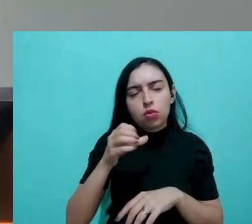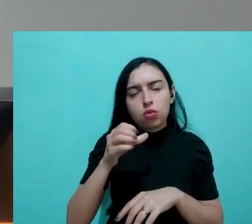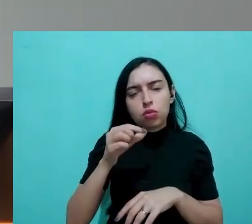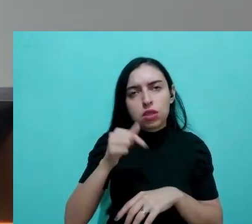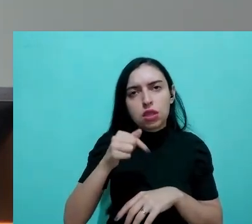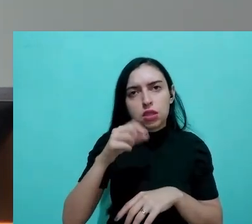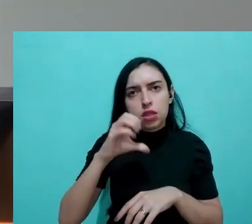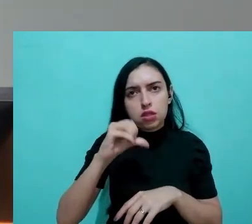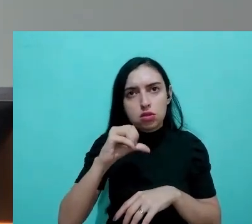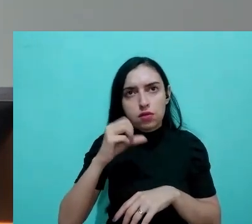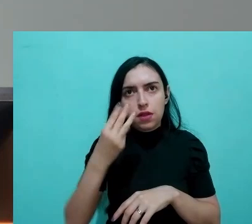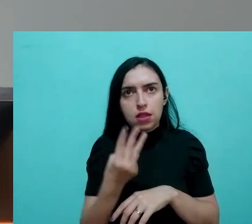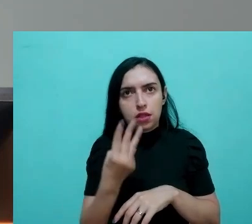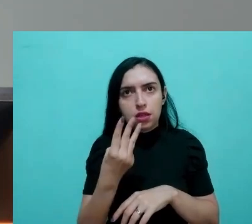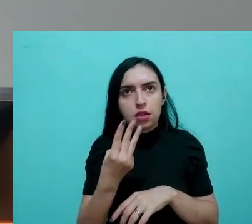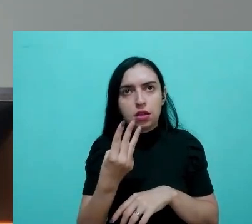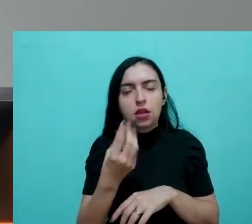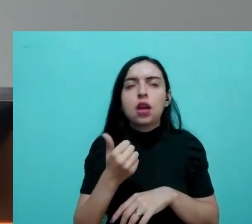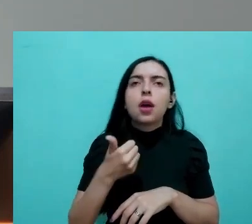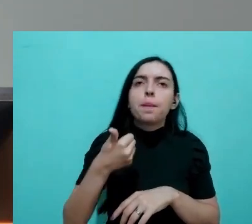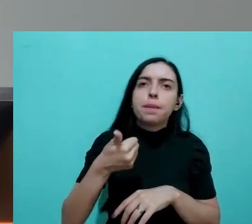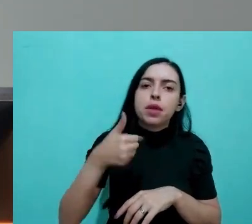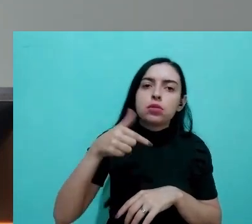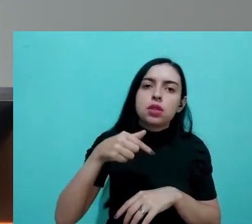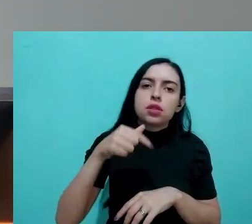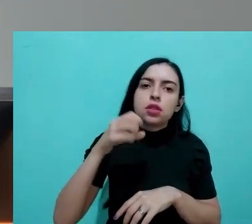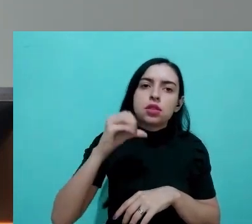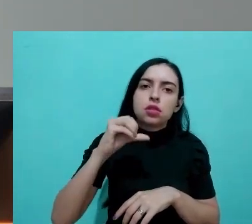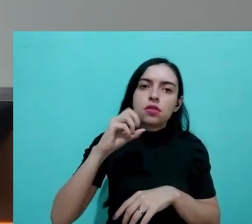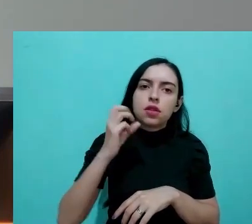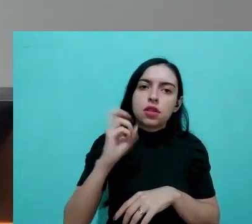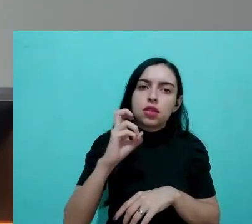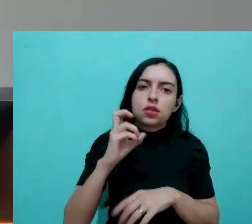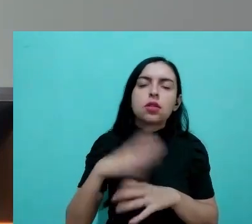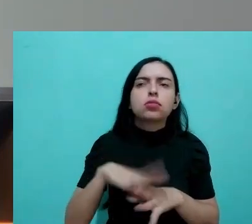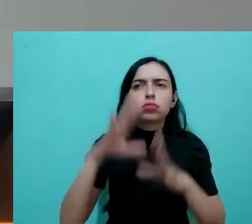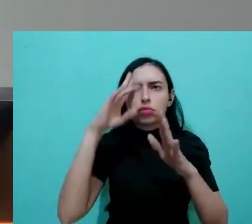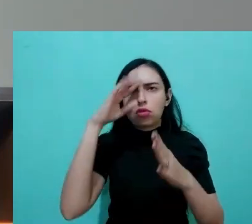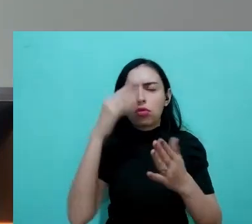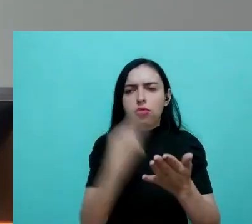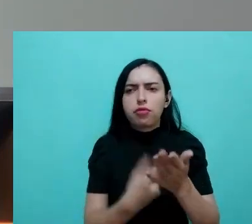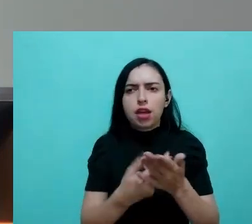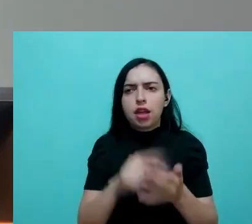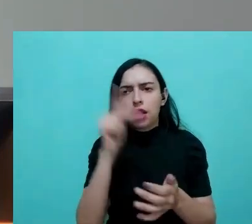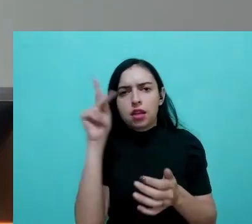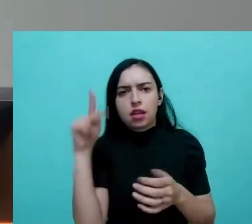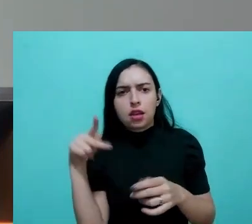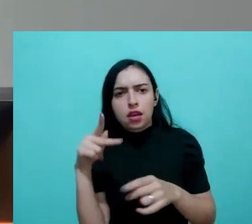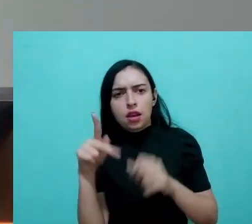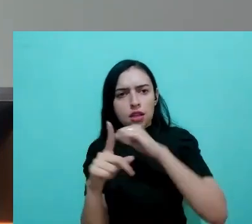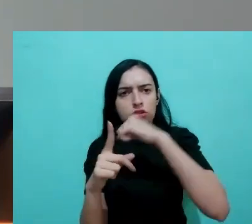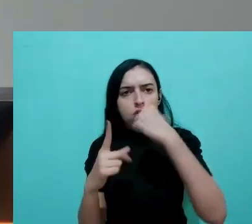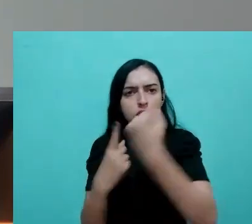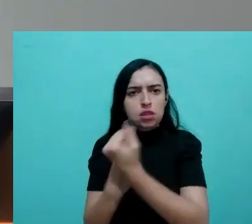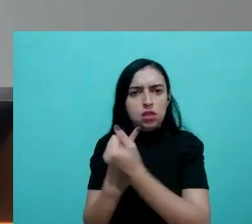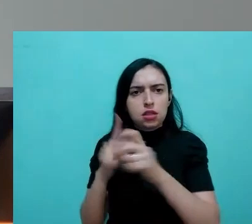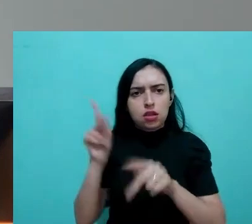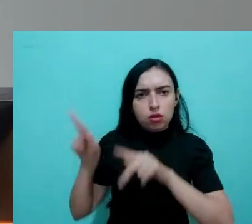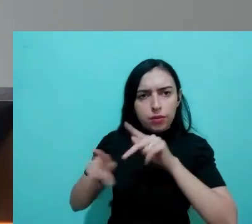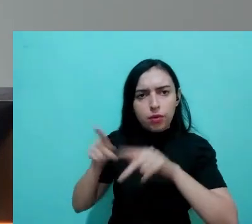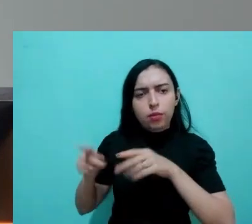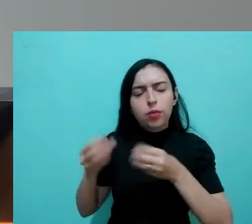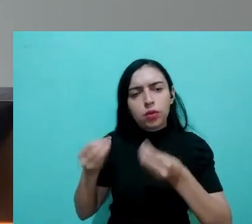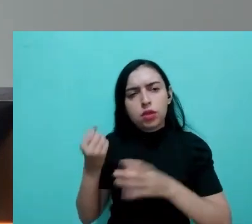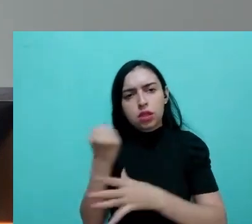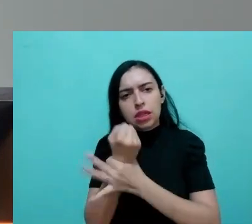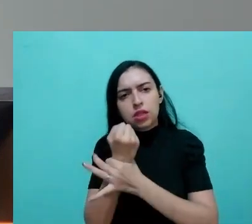de 1795, confían en el pueblo para que el pueblo mismo se asegure que